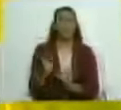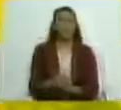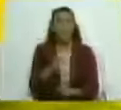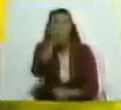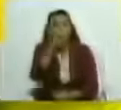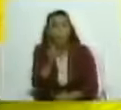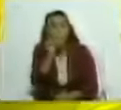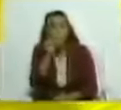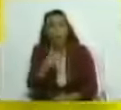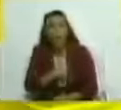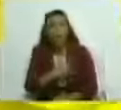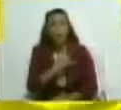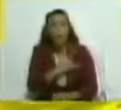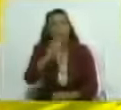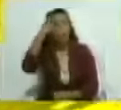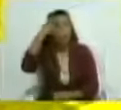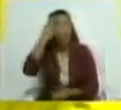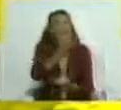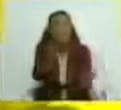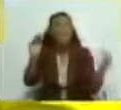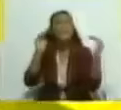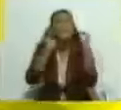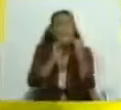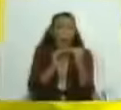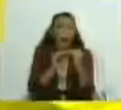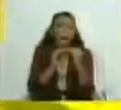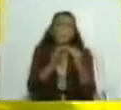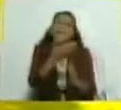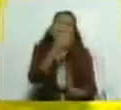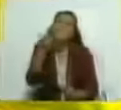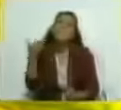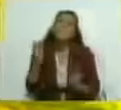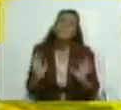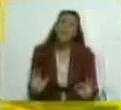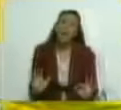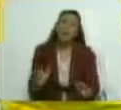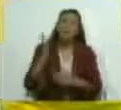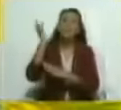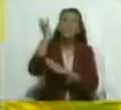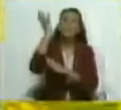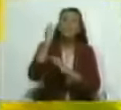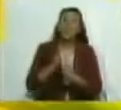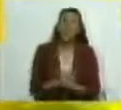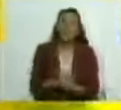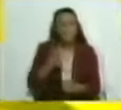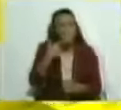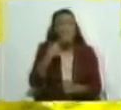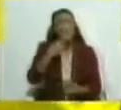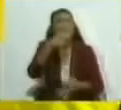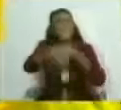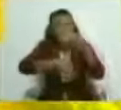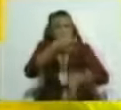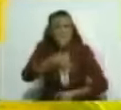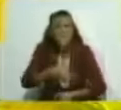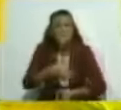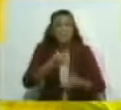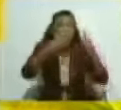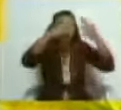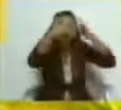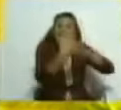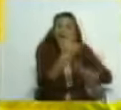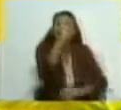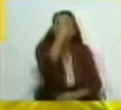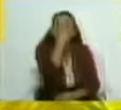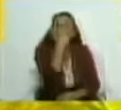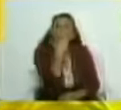él decía, hoy yo les hablo a ustedes por haber sido el mejor de esta promoción. Pero yo quiero decirles que vengo del cerro, que